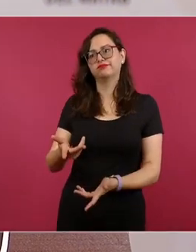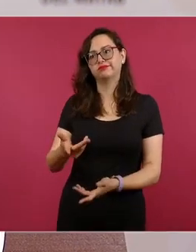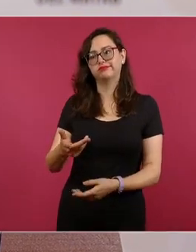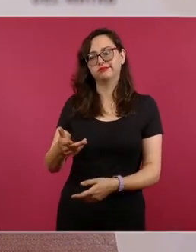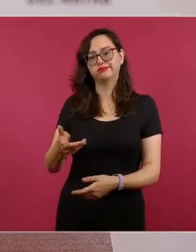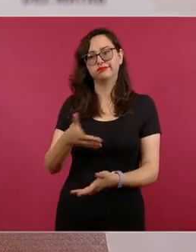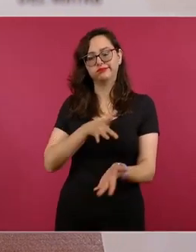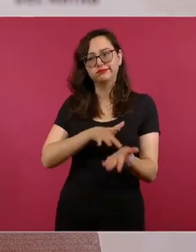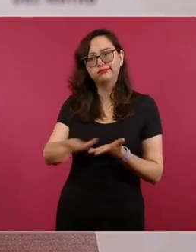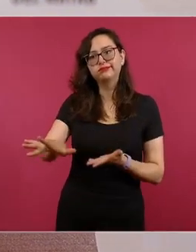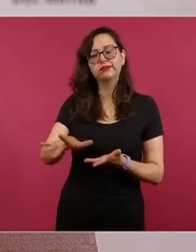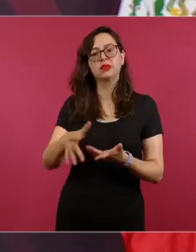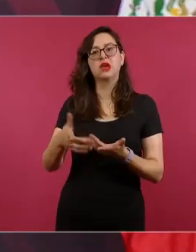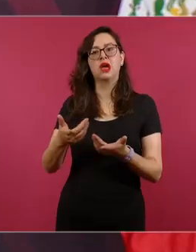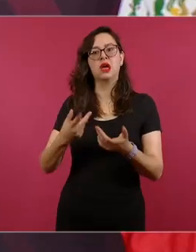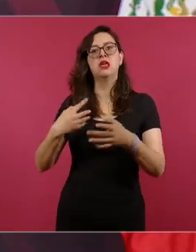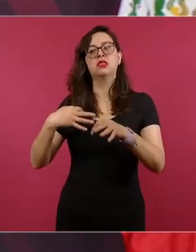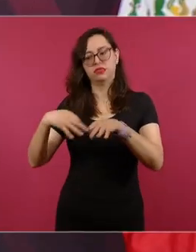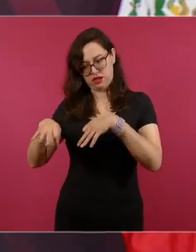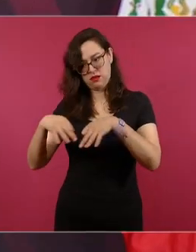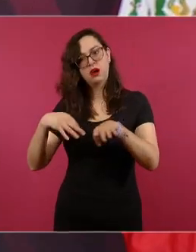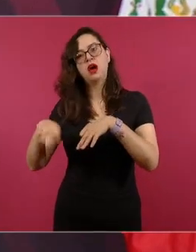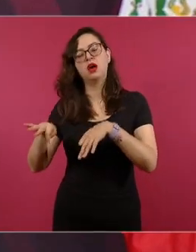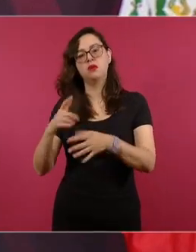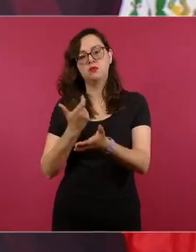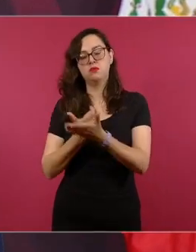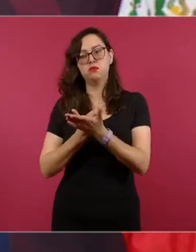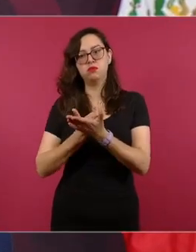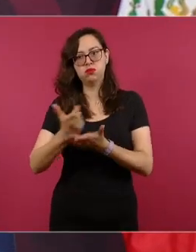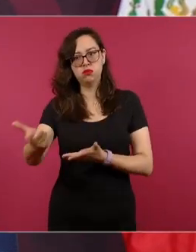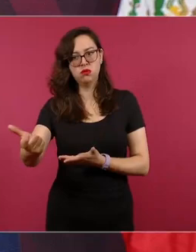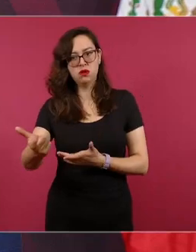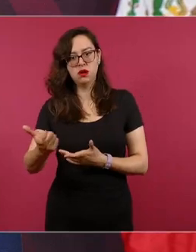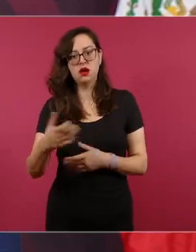en Río Blanco,